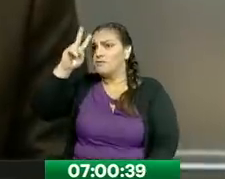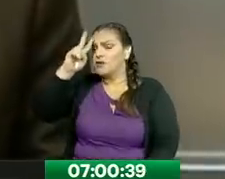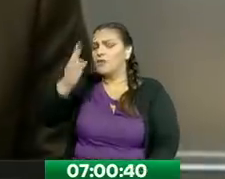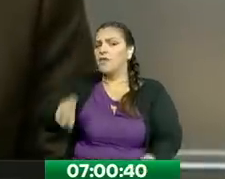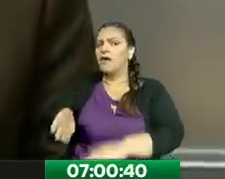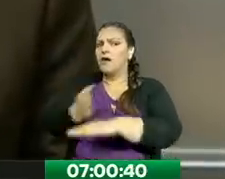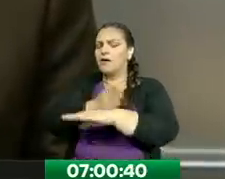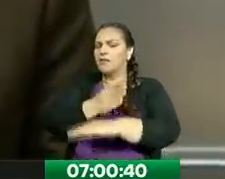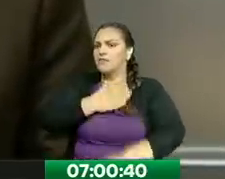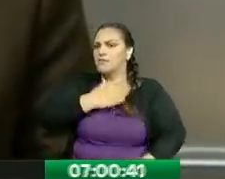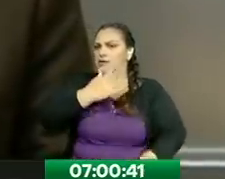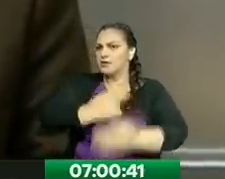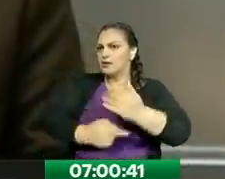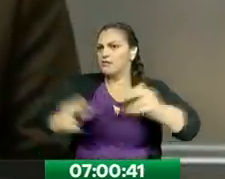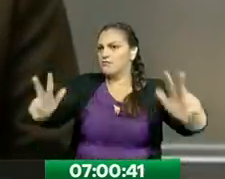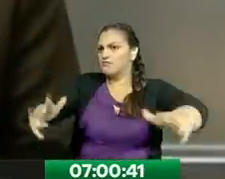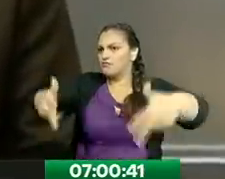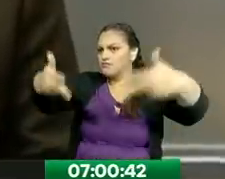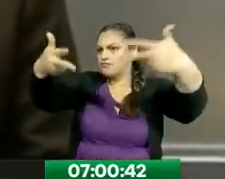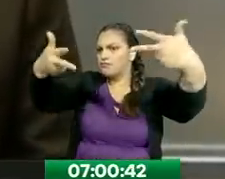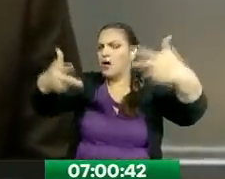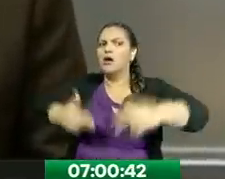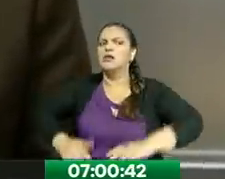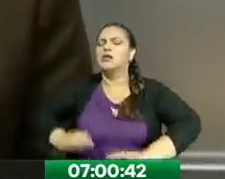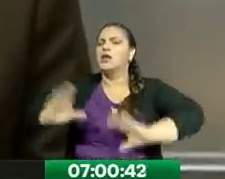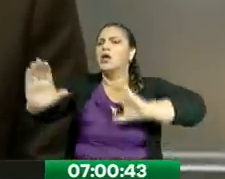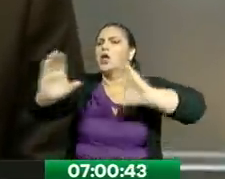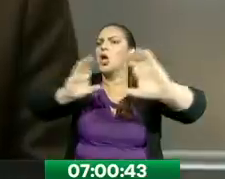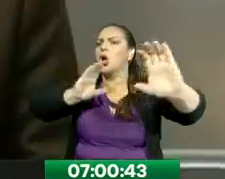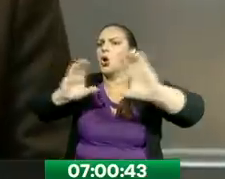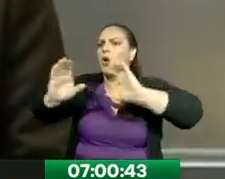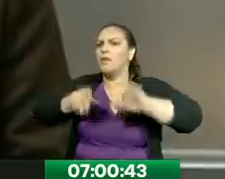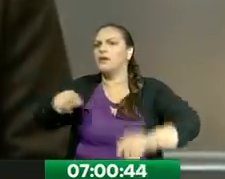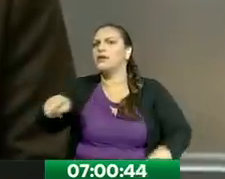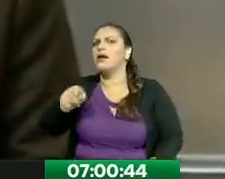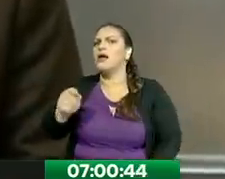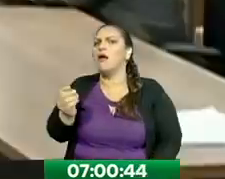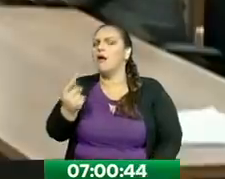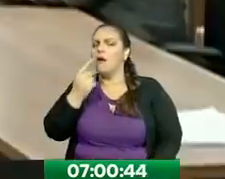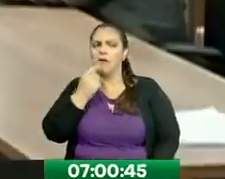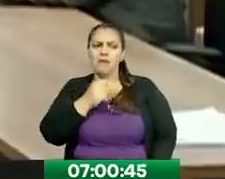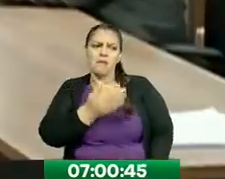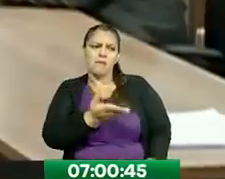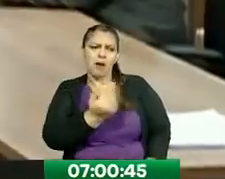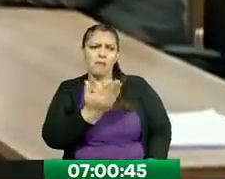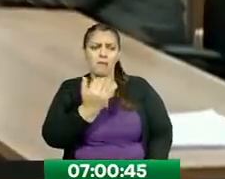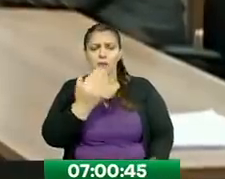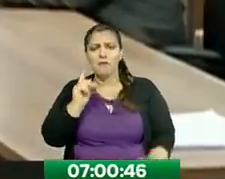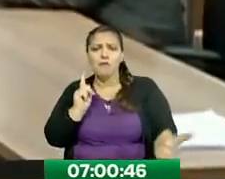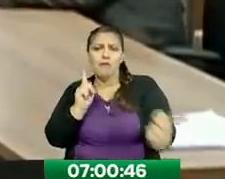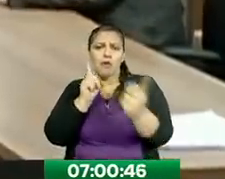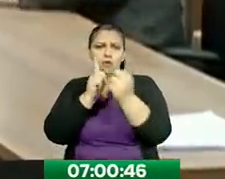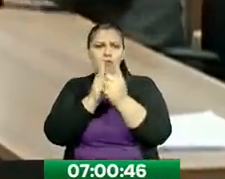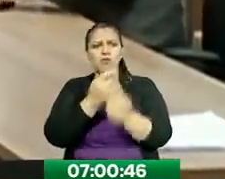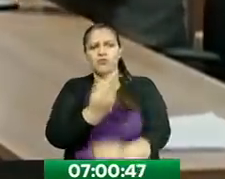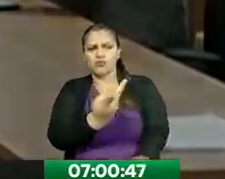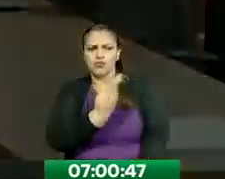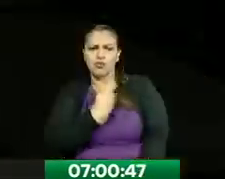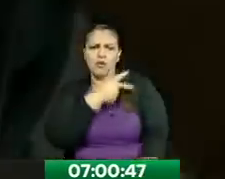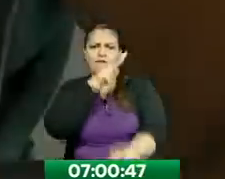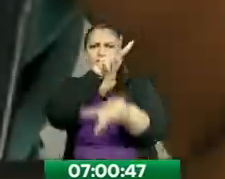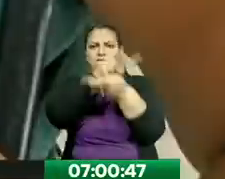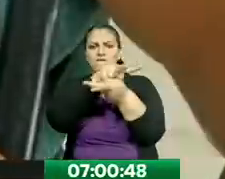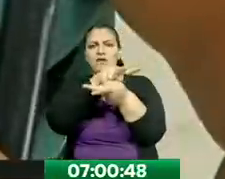uno de los establecimientos del activo esta ciudad con qué finalidad con la finalidad de mantener relaciones sexuales pero aquí no termina la angustia de la progenitora